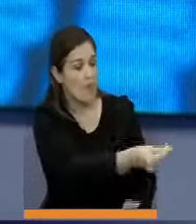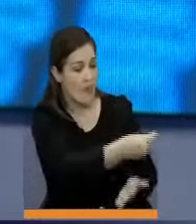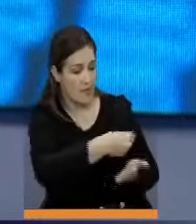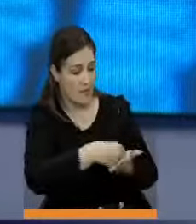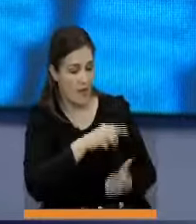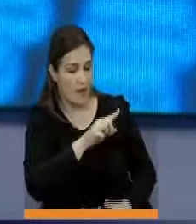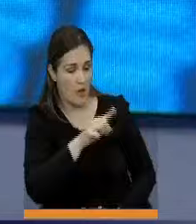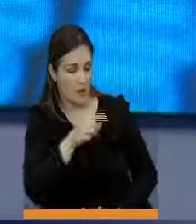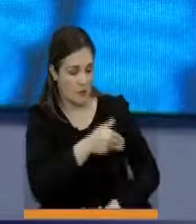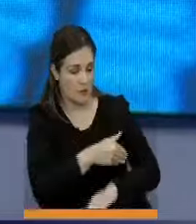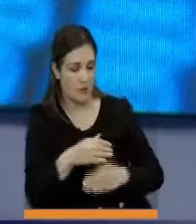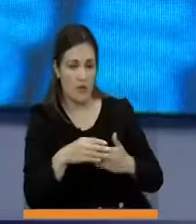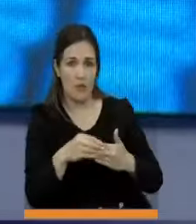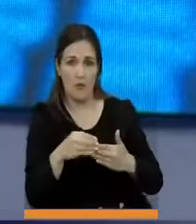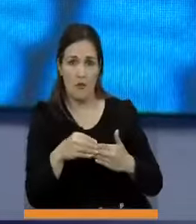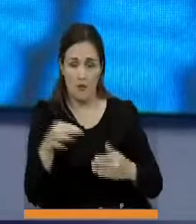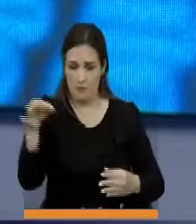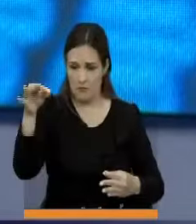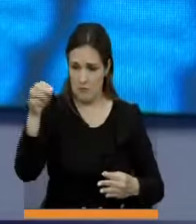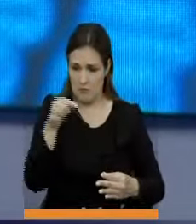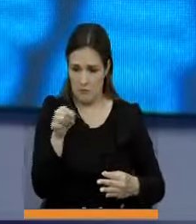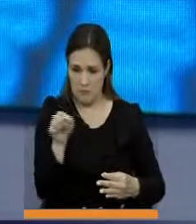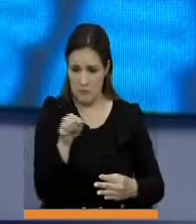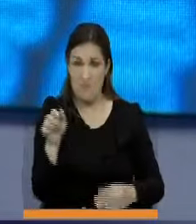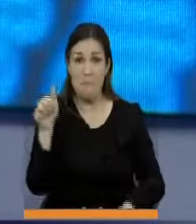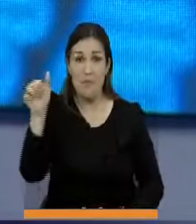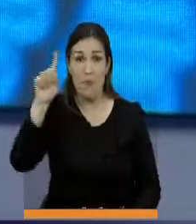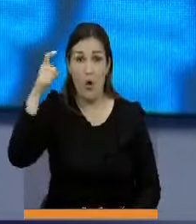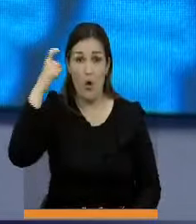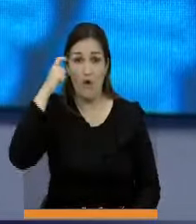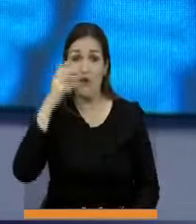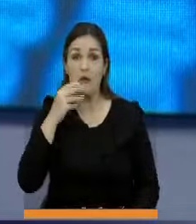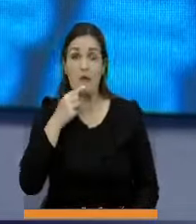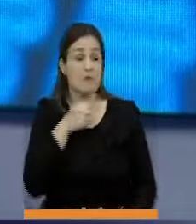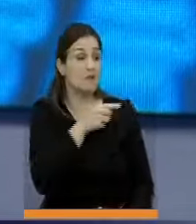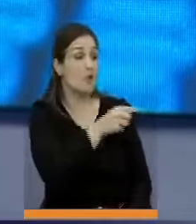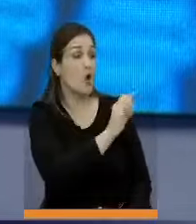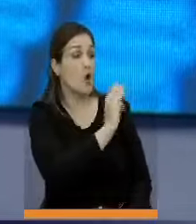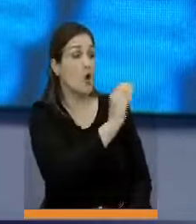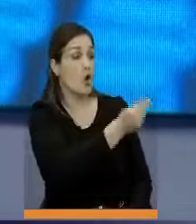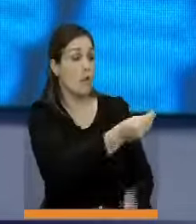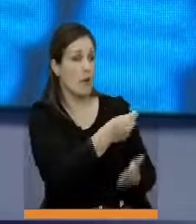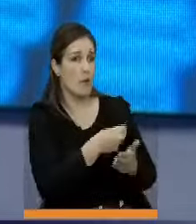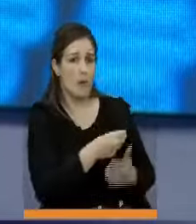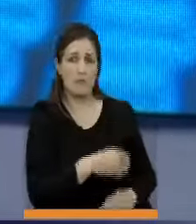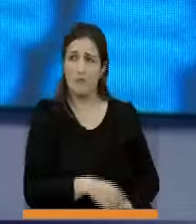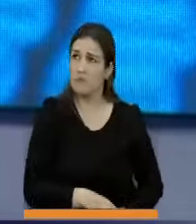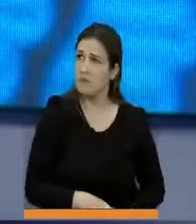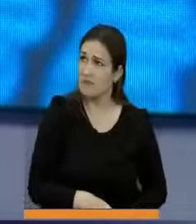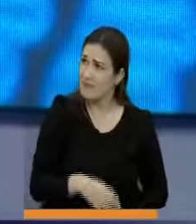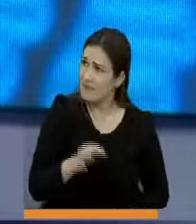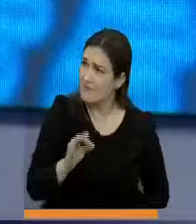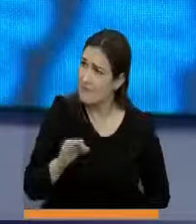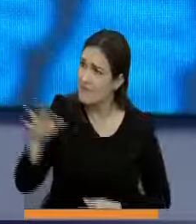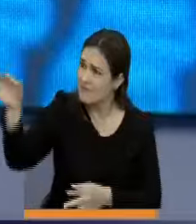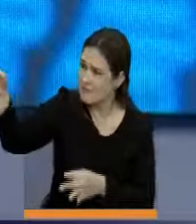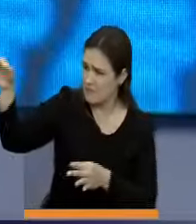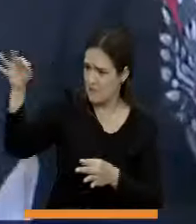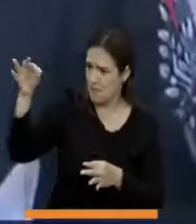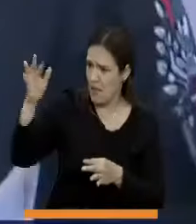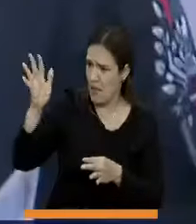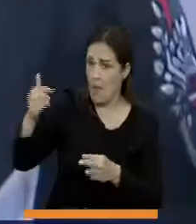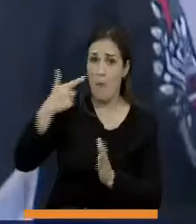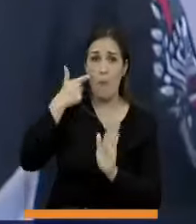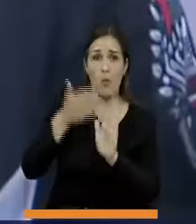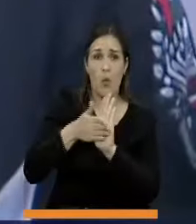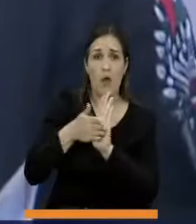mejor prueba, que es del gobierno de Israel el que reconoce, y entonces queremos denunciar a quienes tendrían que ver en ese momento con el envío de